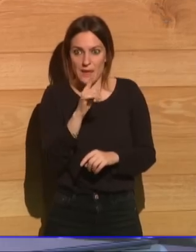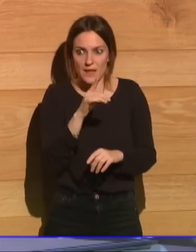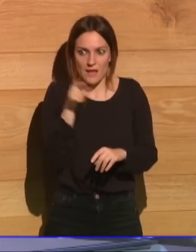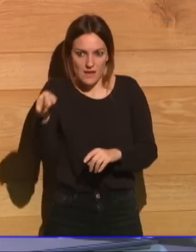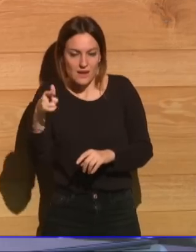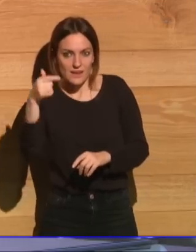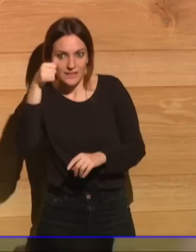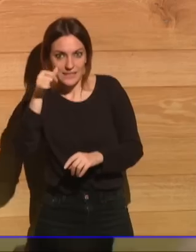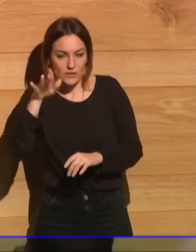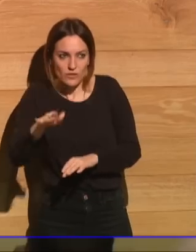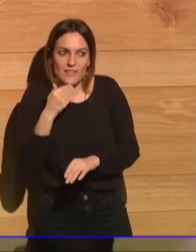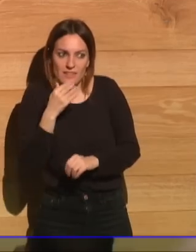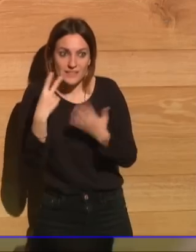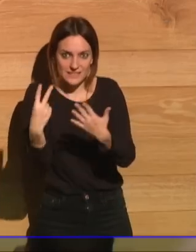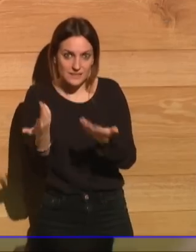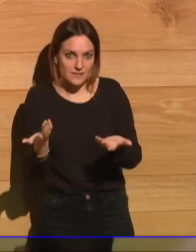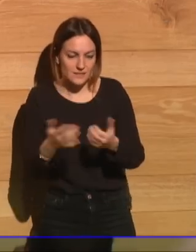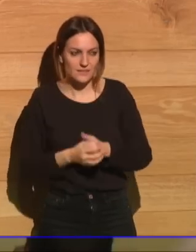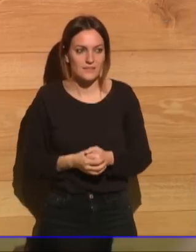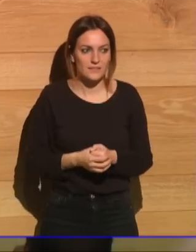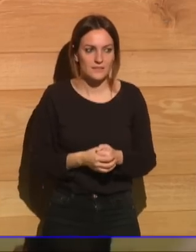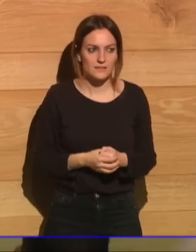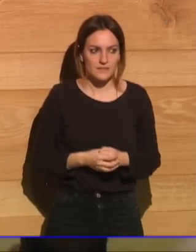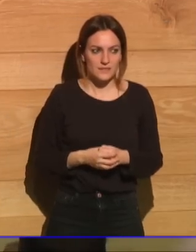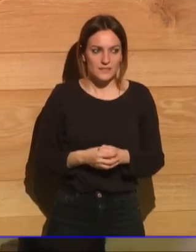como el Lelutier que hablaba de una tribu africana que tenían